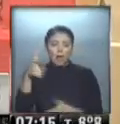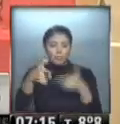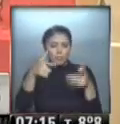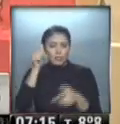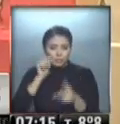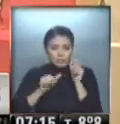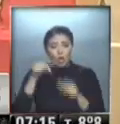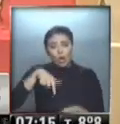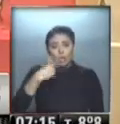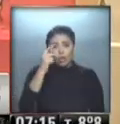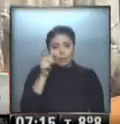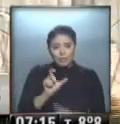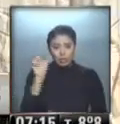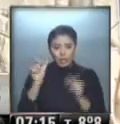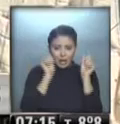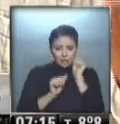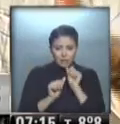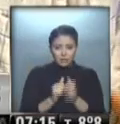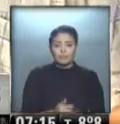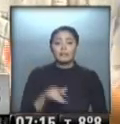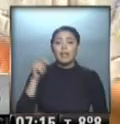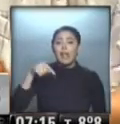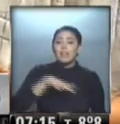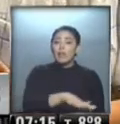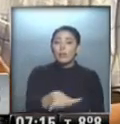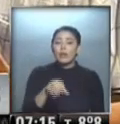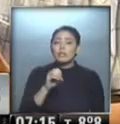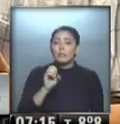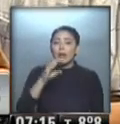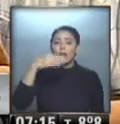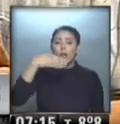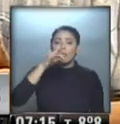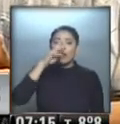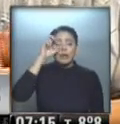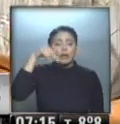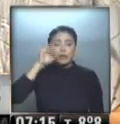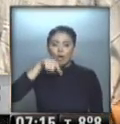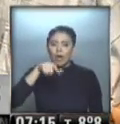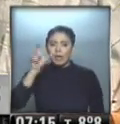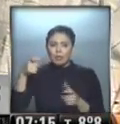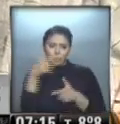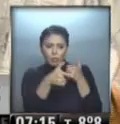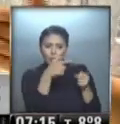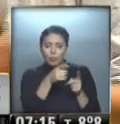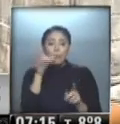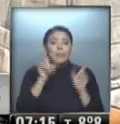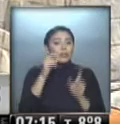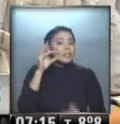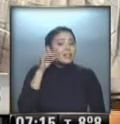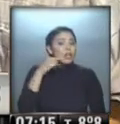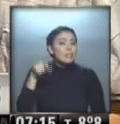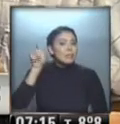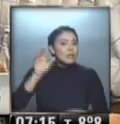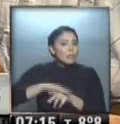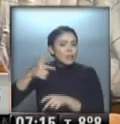que hoy tenemos dos heridos de bala. Este es el barrio Mariano Moreno. Aquí se produjo la emboscada. Los testigos aseguran que quienes dispararon